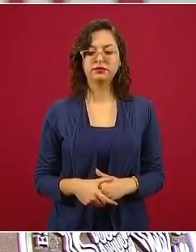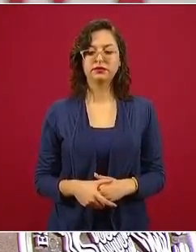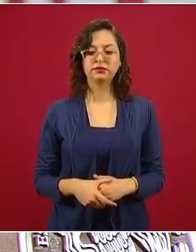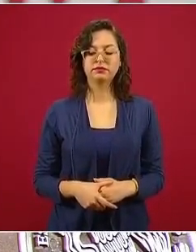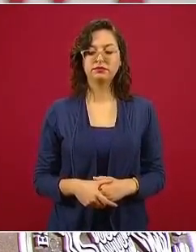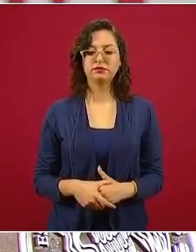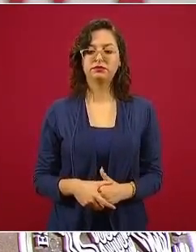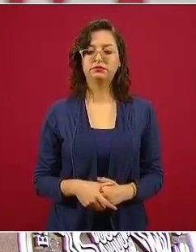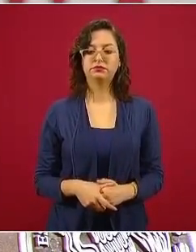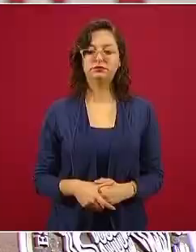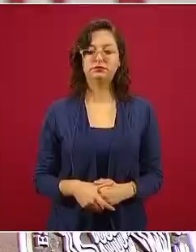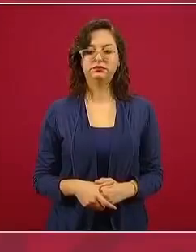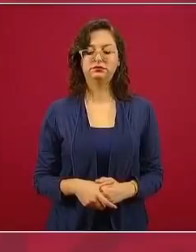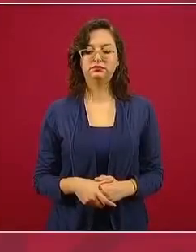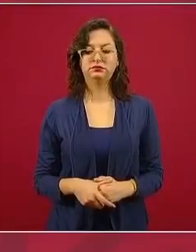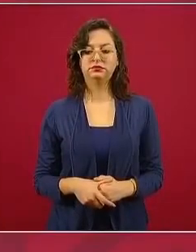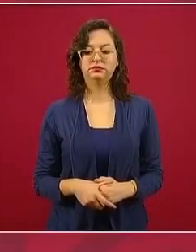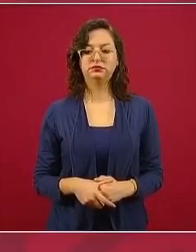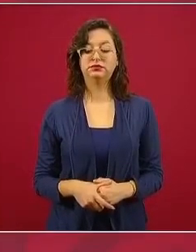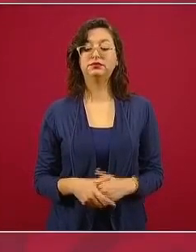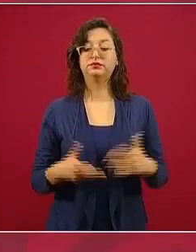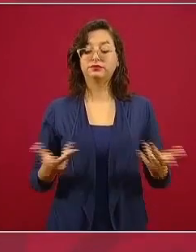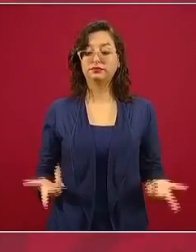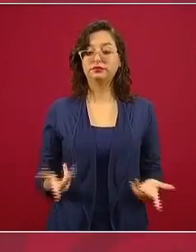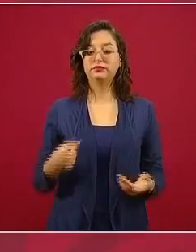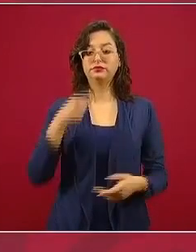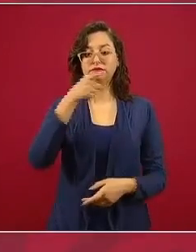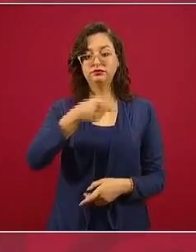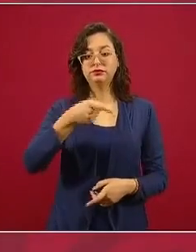declaraciones y los puntos de vista del fiscal